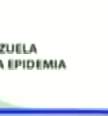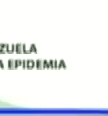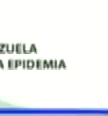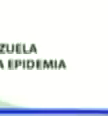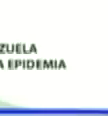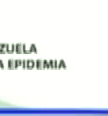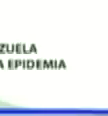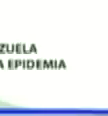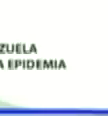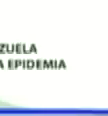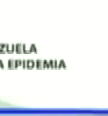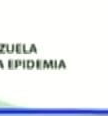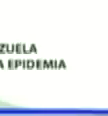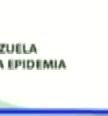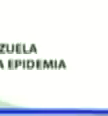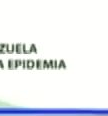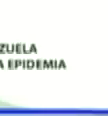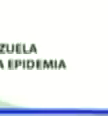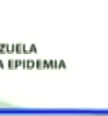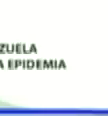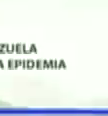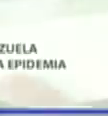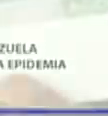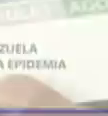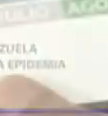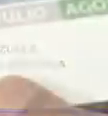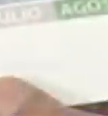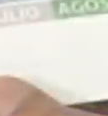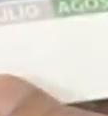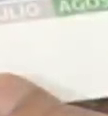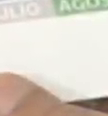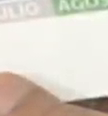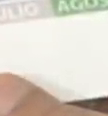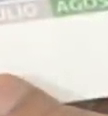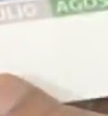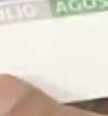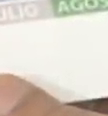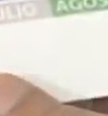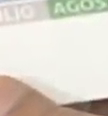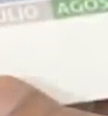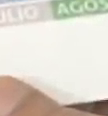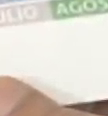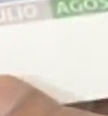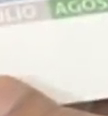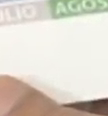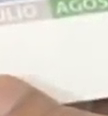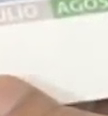tendríamos más de 369.000 casos, tendríamos más de 22.000